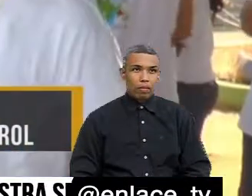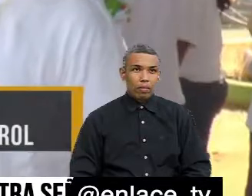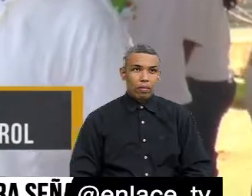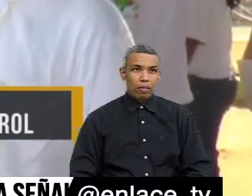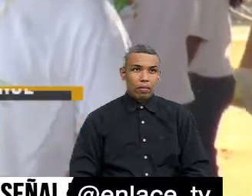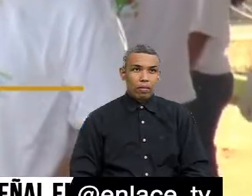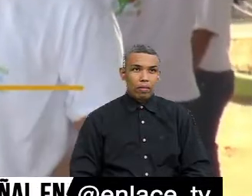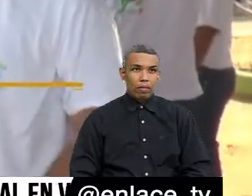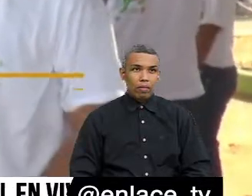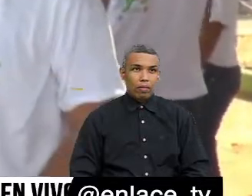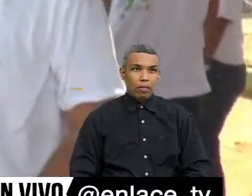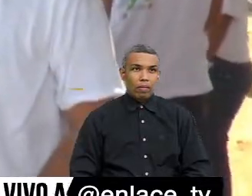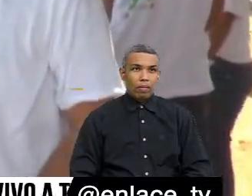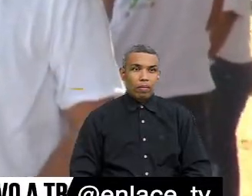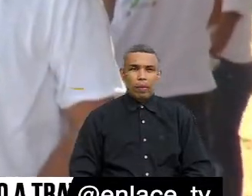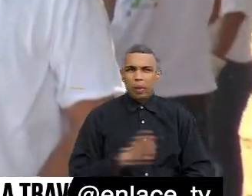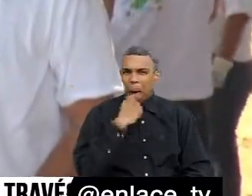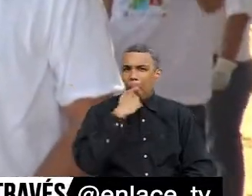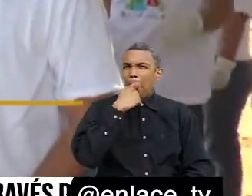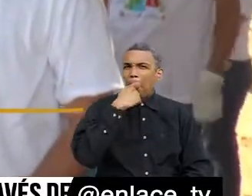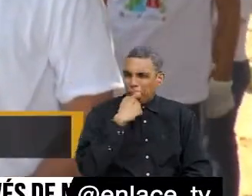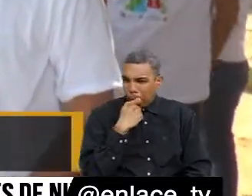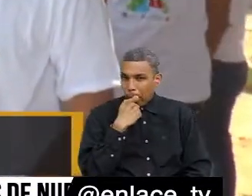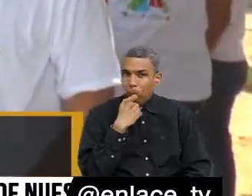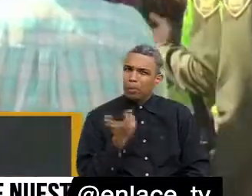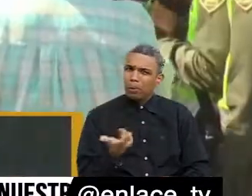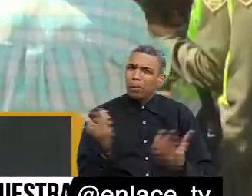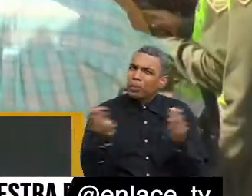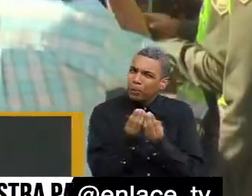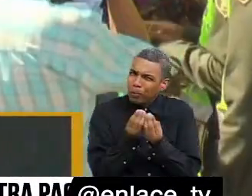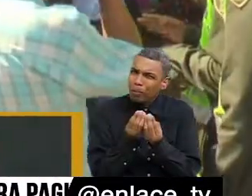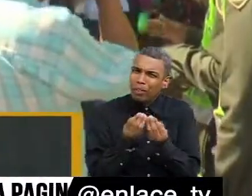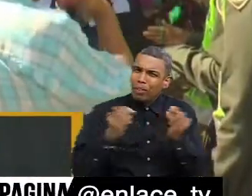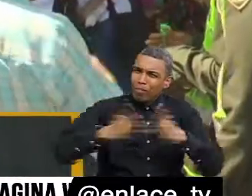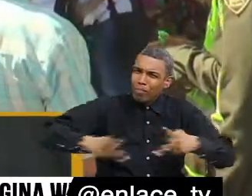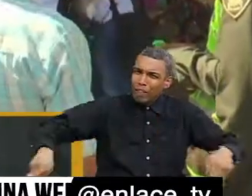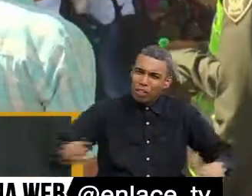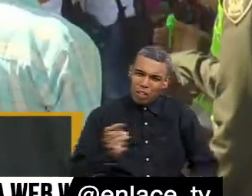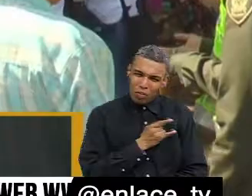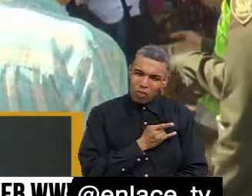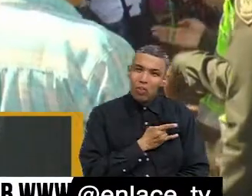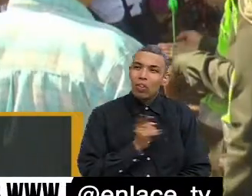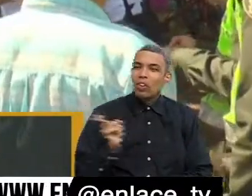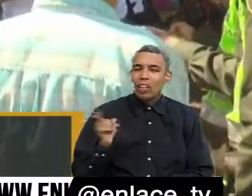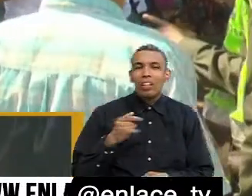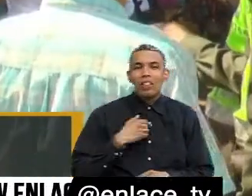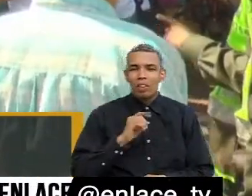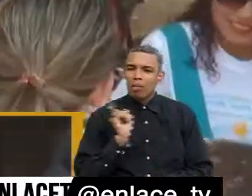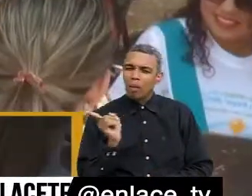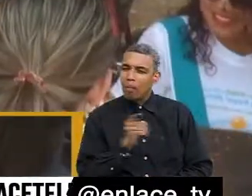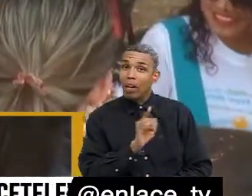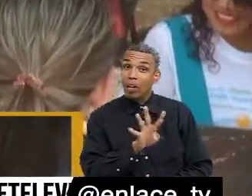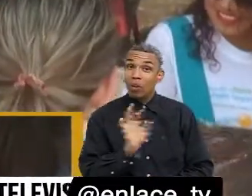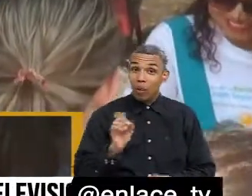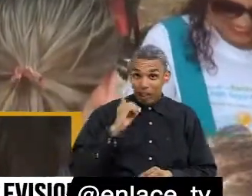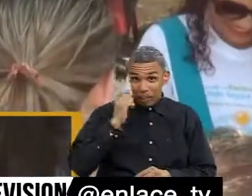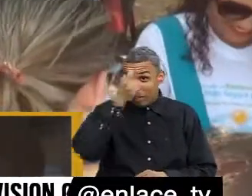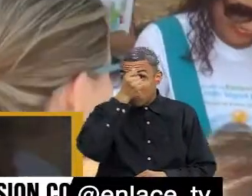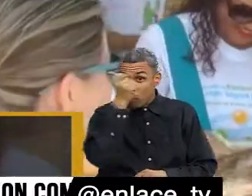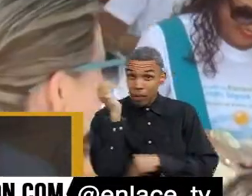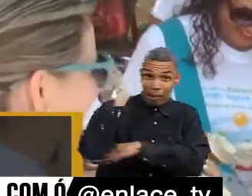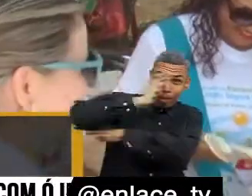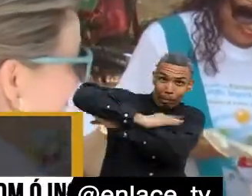con estos pitos un grupo de aproximadamente 40 jóvenes universitarios becados iniciaron en este tercer domingo de campaña a reforzar las